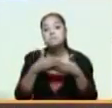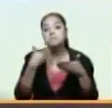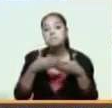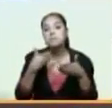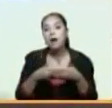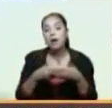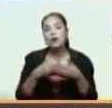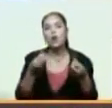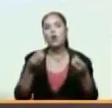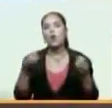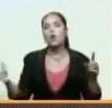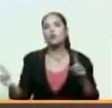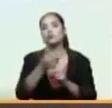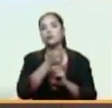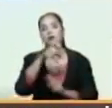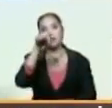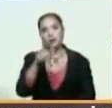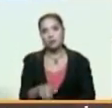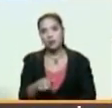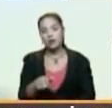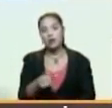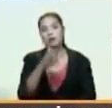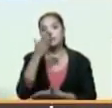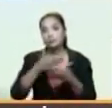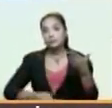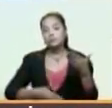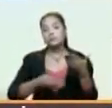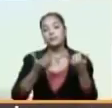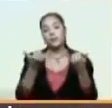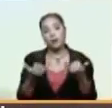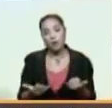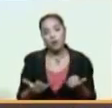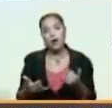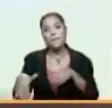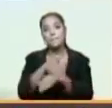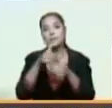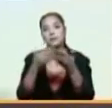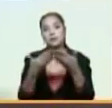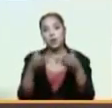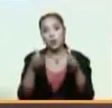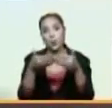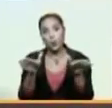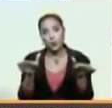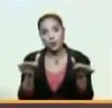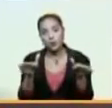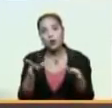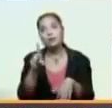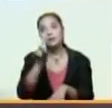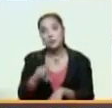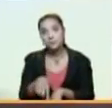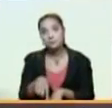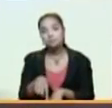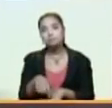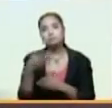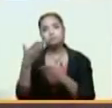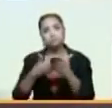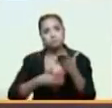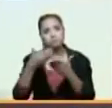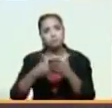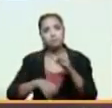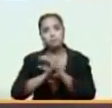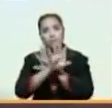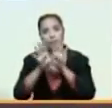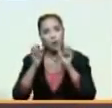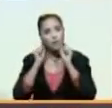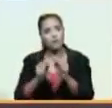alcance de este cartel que se enquistó en mala hora en el Ministerio Público y que de una manera absoluta y